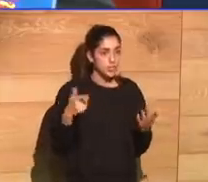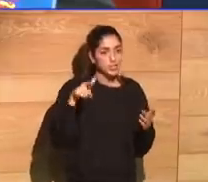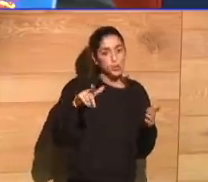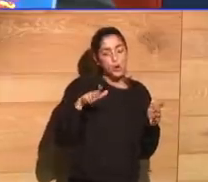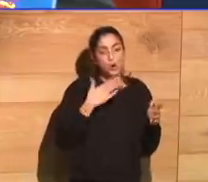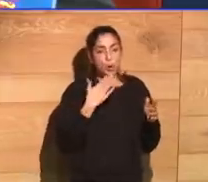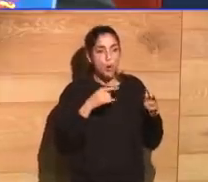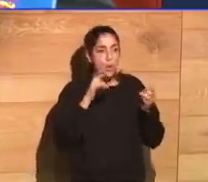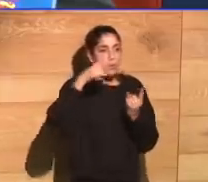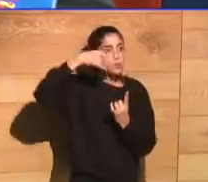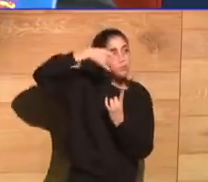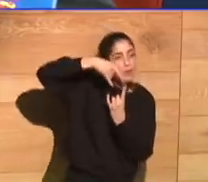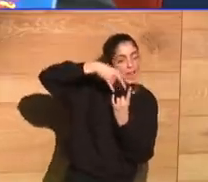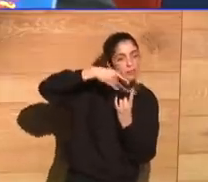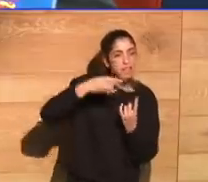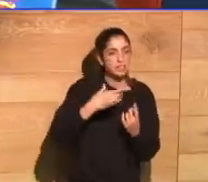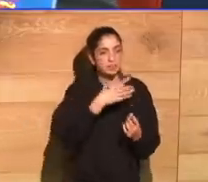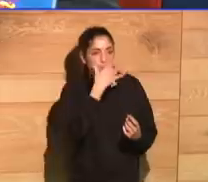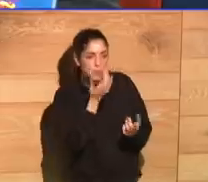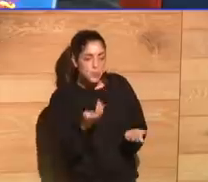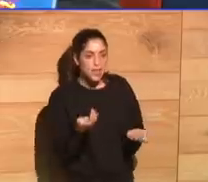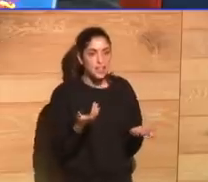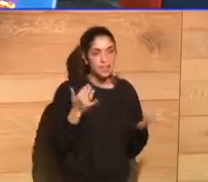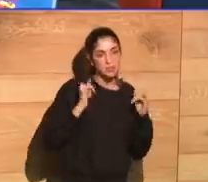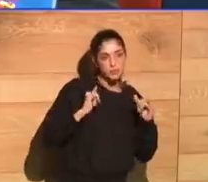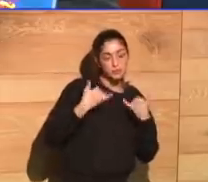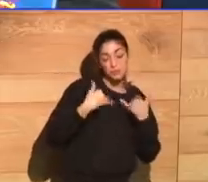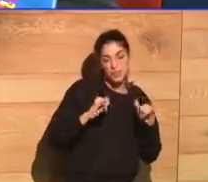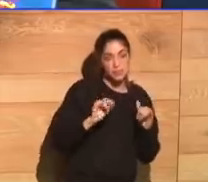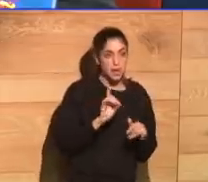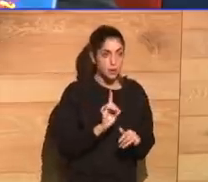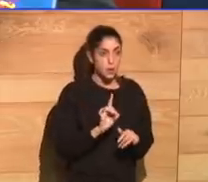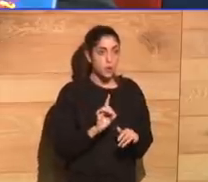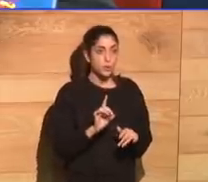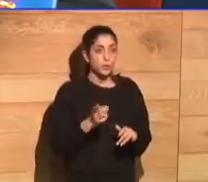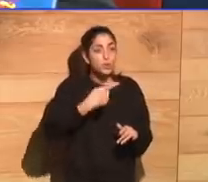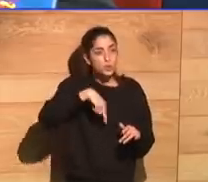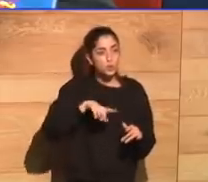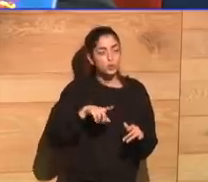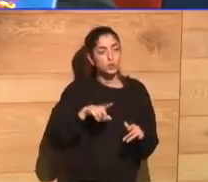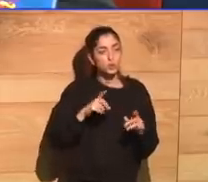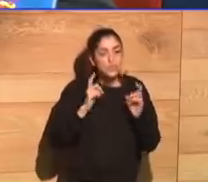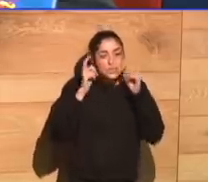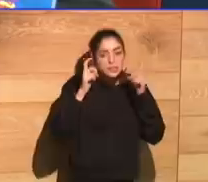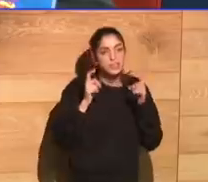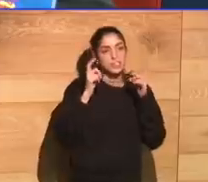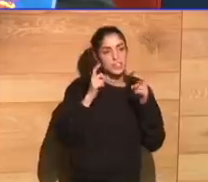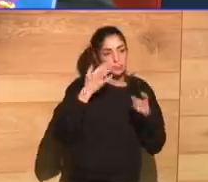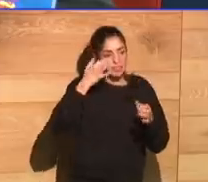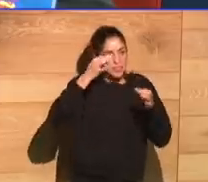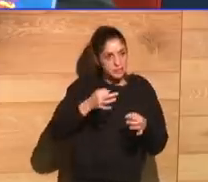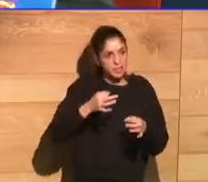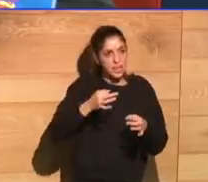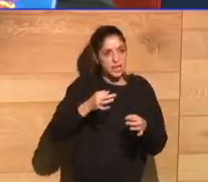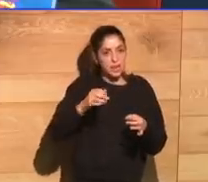más festivalero que veíamos. Y autoirónico y pop. Eso es. Si no, vamos a intentar que de verdad se crean